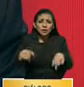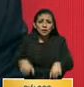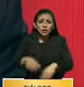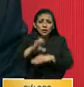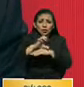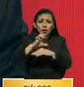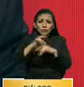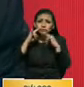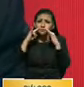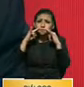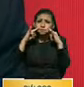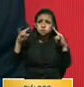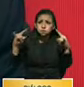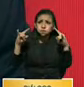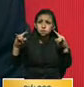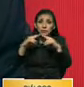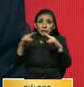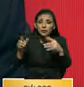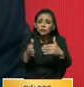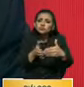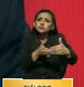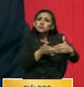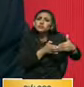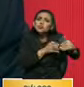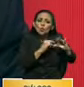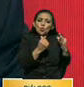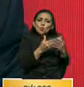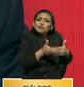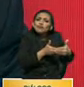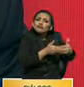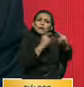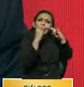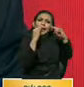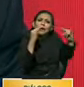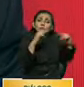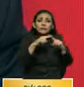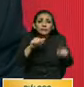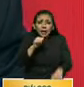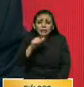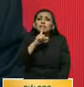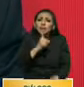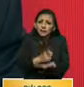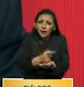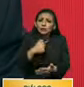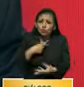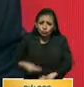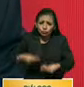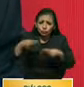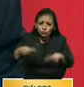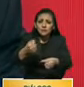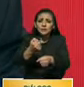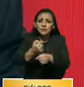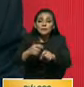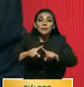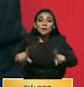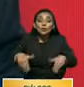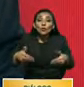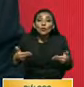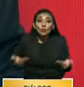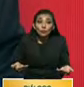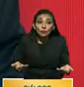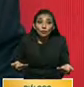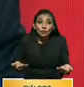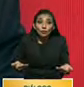hay tanta riqueza? ¿Cómo puede haber desempleo en un país que hay tanto por hacer? Vamos a generar empleo, pero empleo